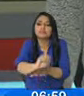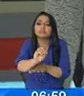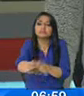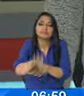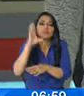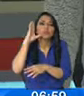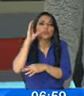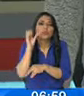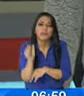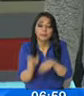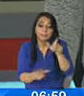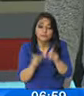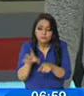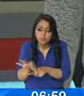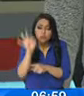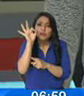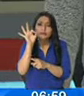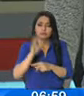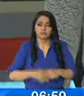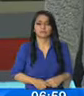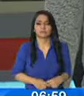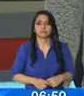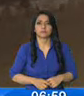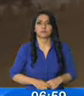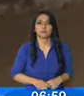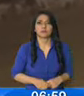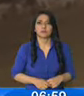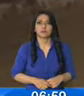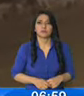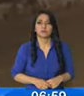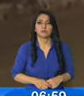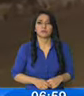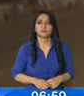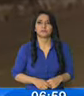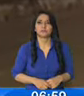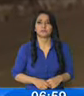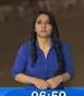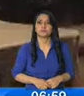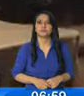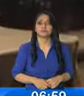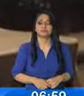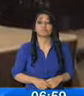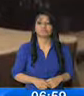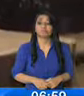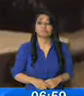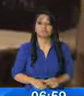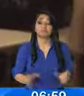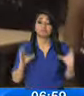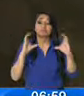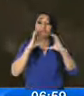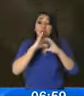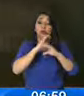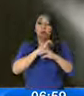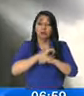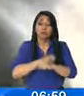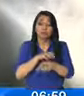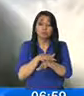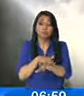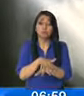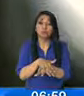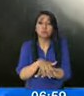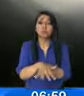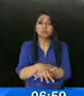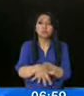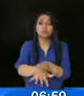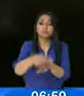ciudadanos descubrieron el pequeño cuerpecito ni la oscuridad de la noche privó de que el río tome Bamba de la capital